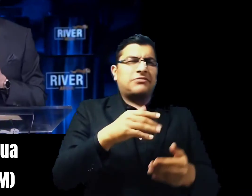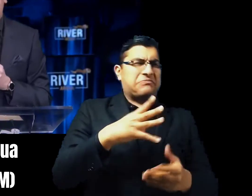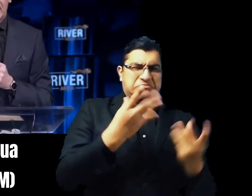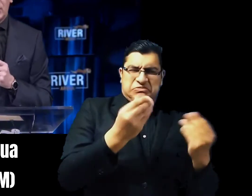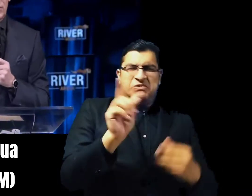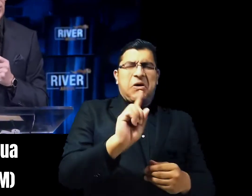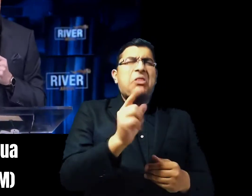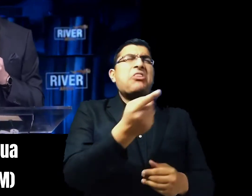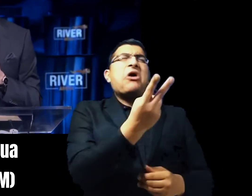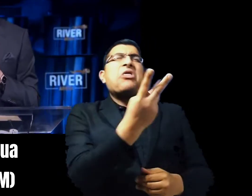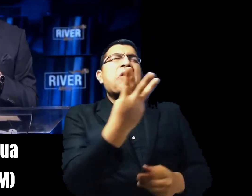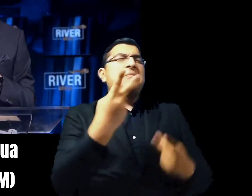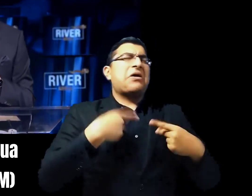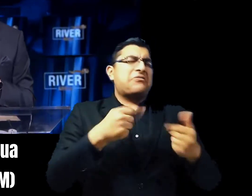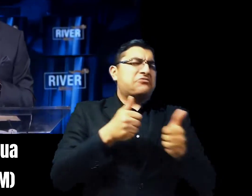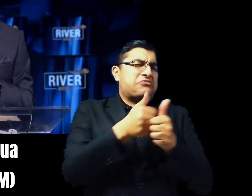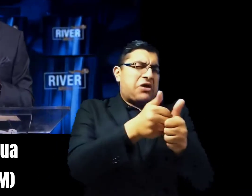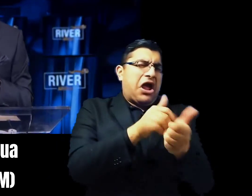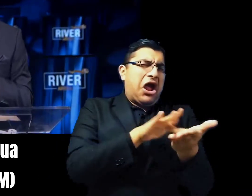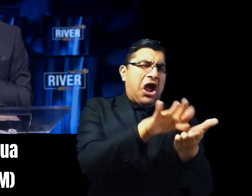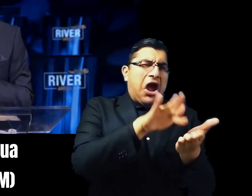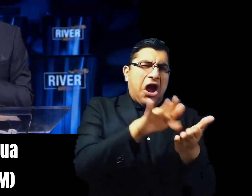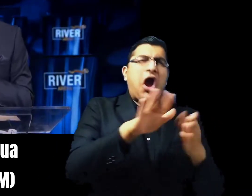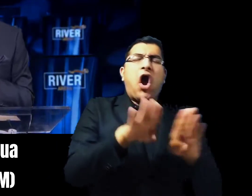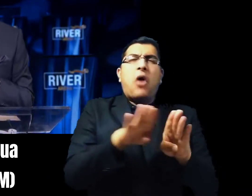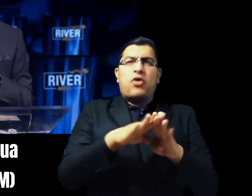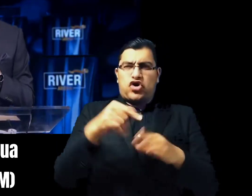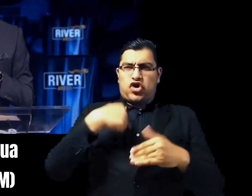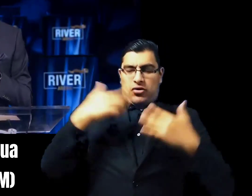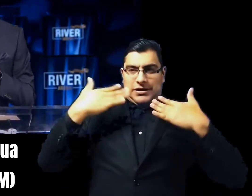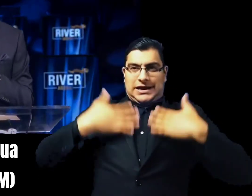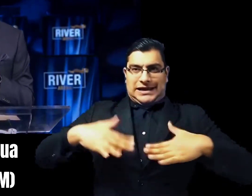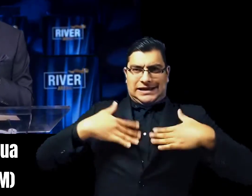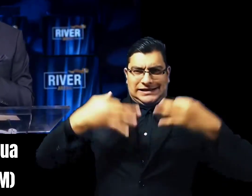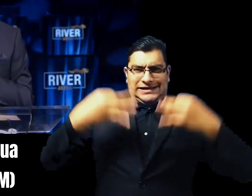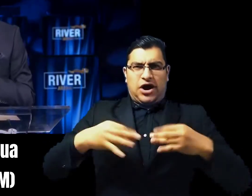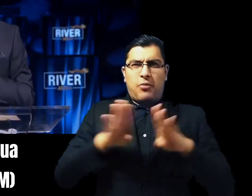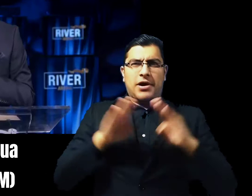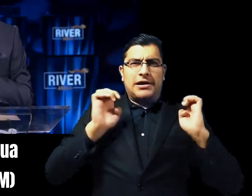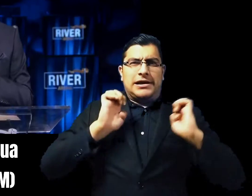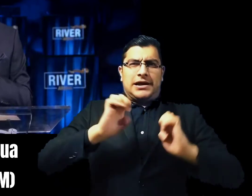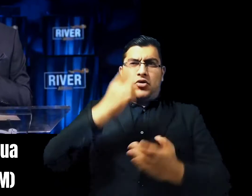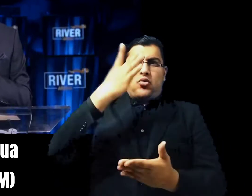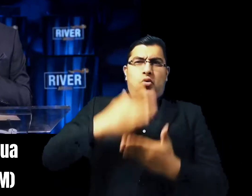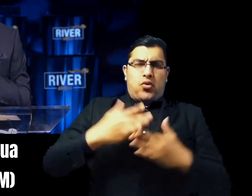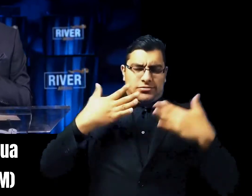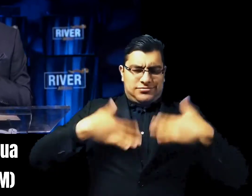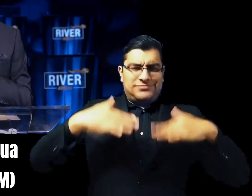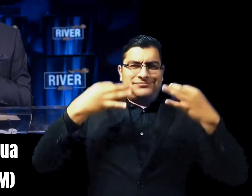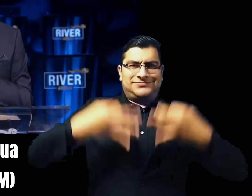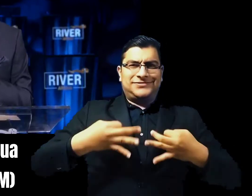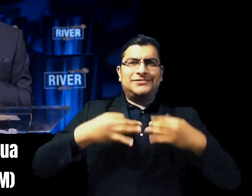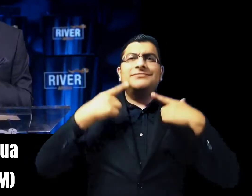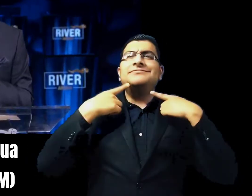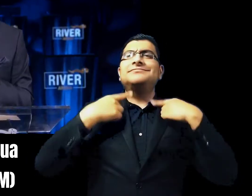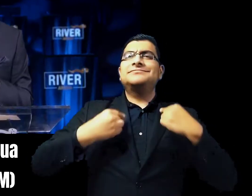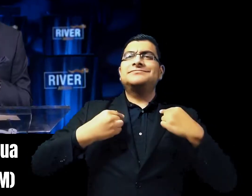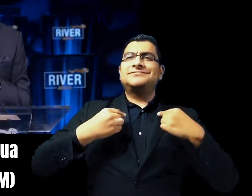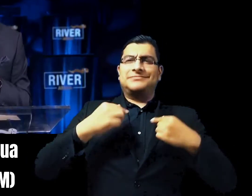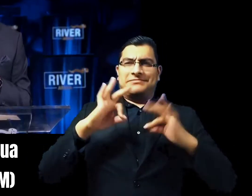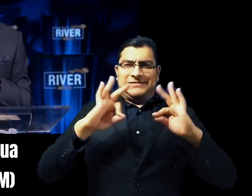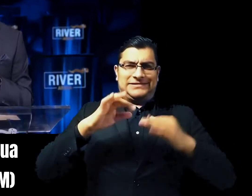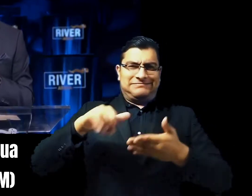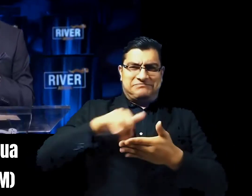3, pero yo estaba vestido con mi mejor y único traje de aquel entonces, la camisa planchada,